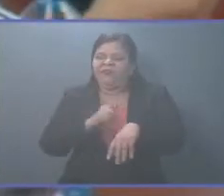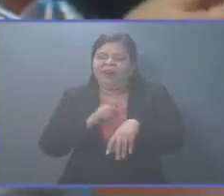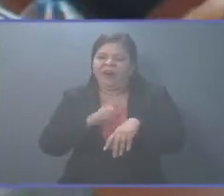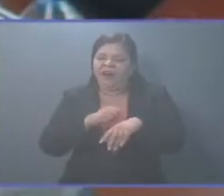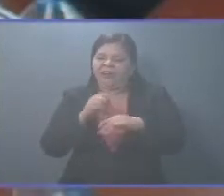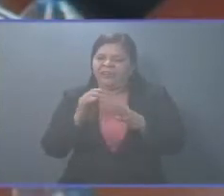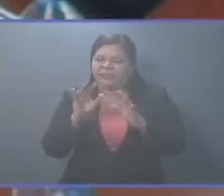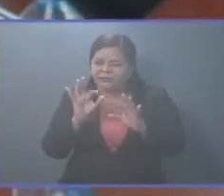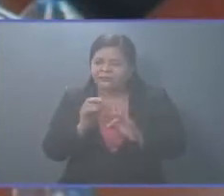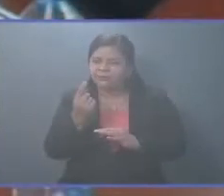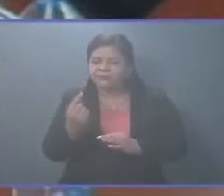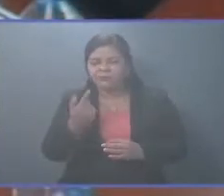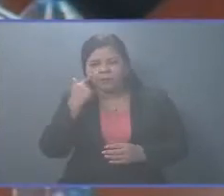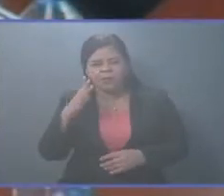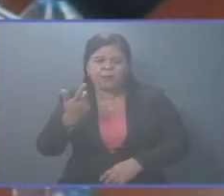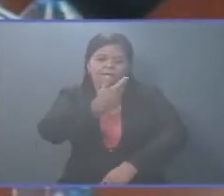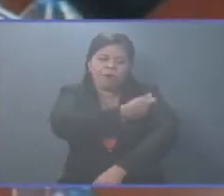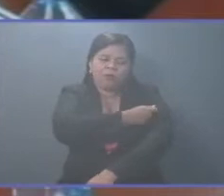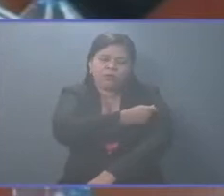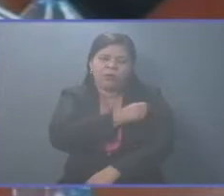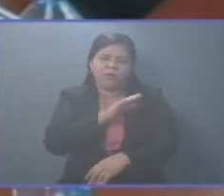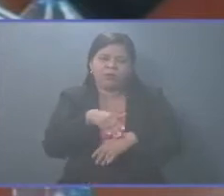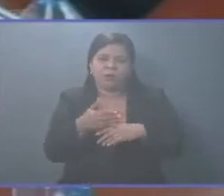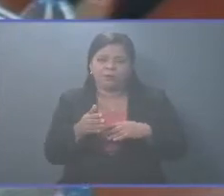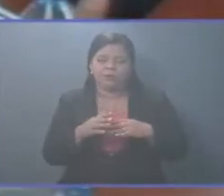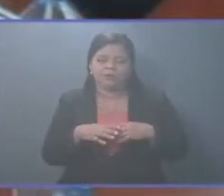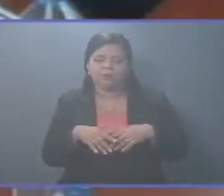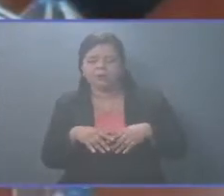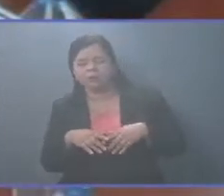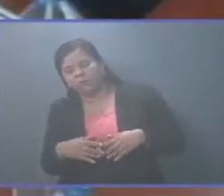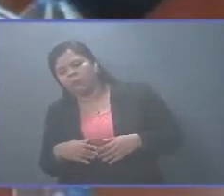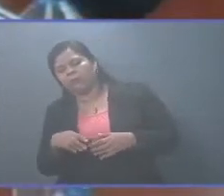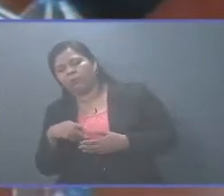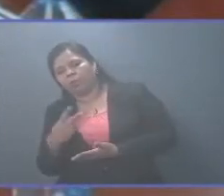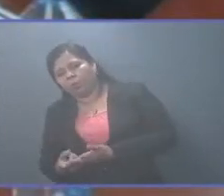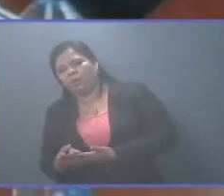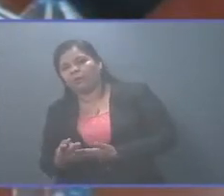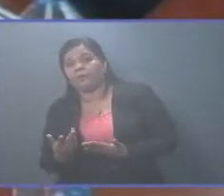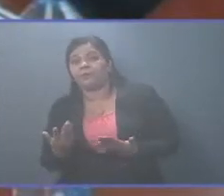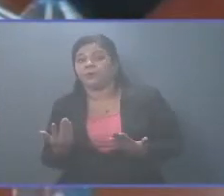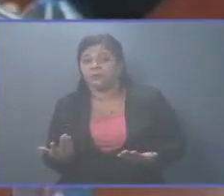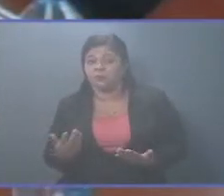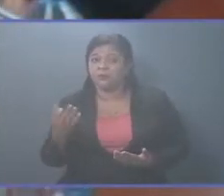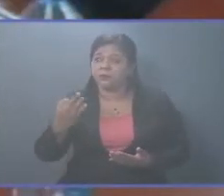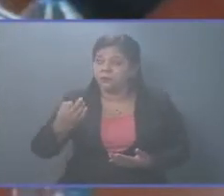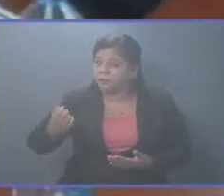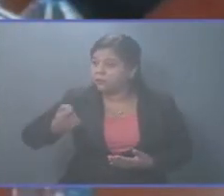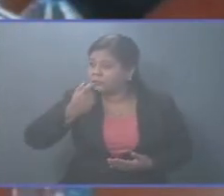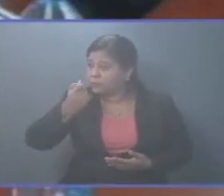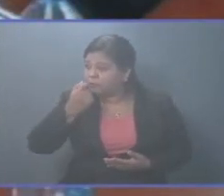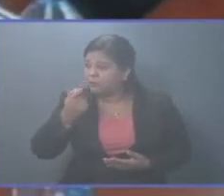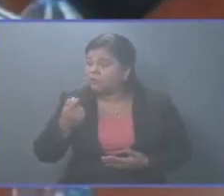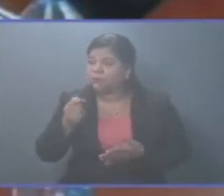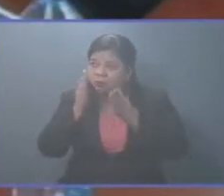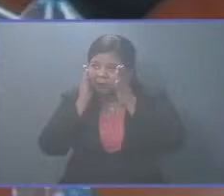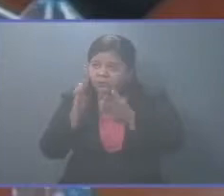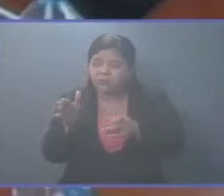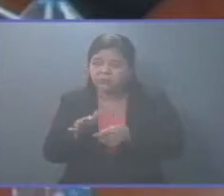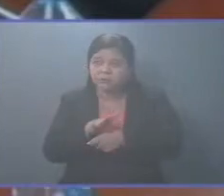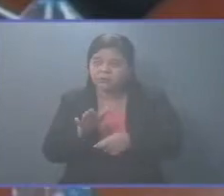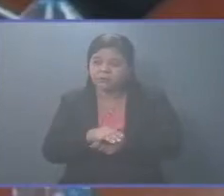alguien le puede dar un desmayo, por decir algo. Entonces hay que ponerle sus medicamentos y darles pues la asistencia